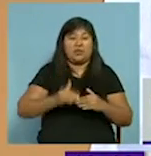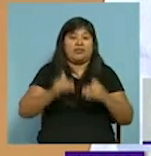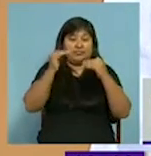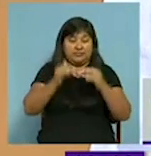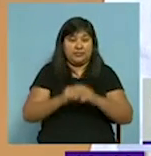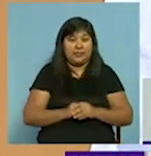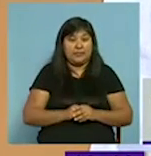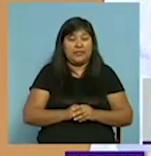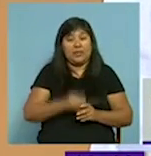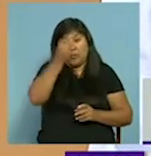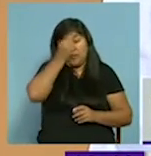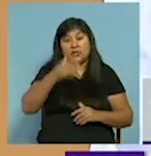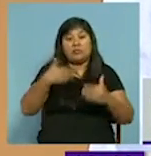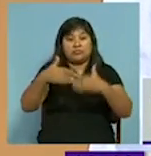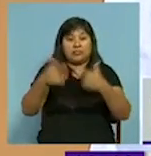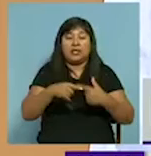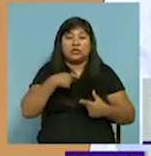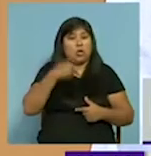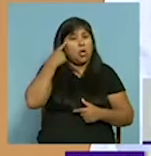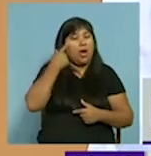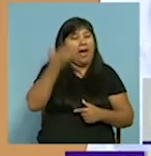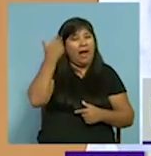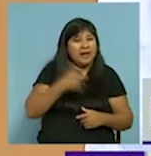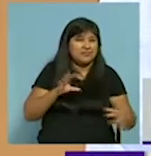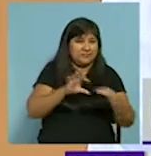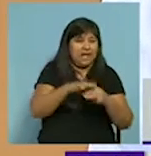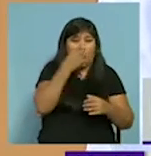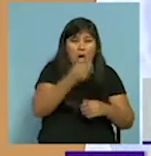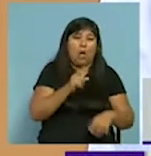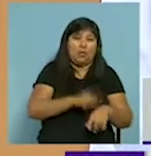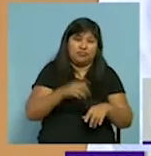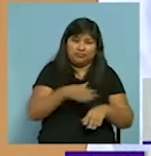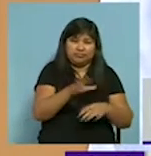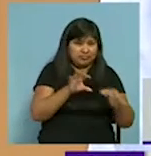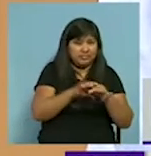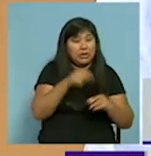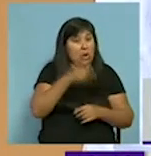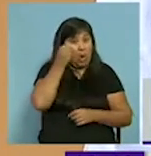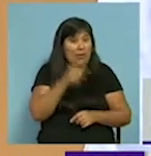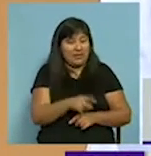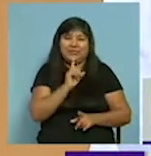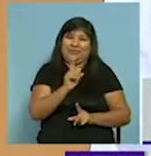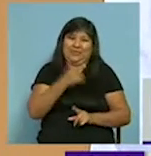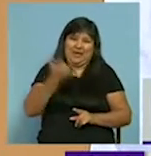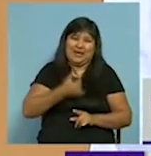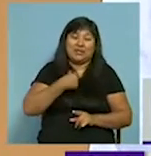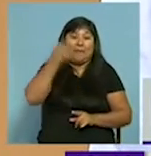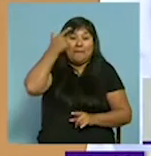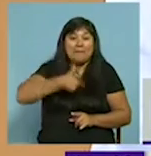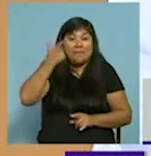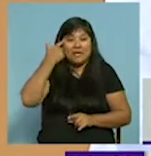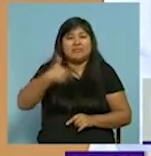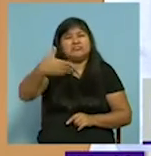no me olvido de los momentos en el logo y ojalá en el tiempo se pueda concretar o se puede hacer algo pero